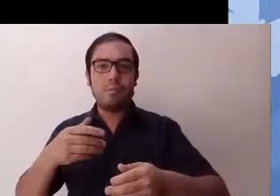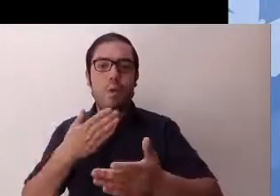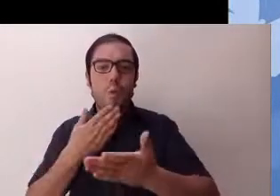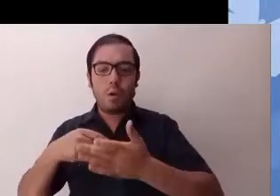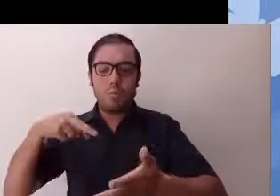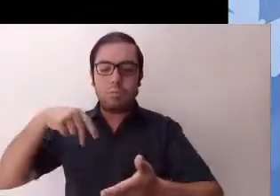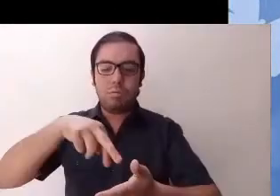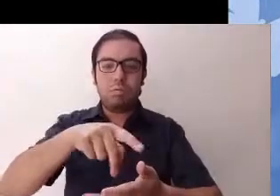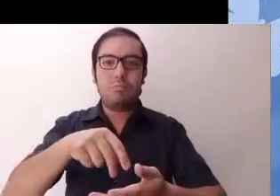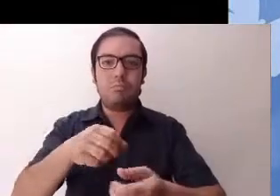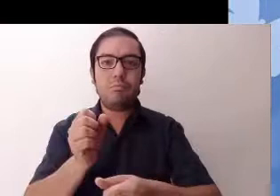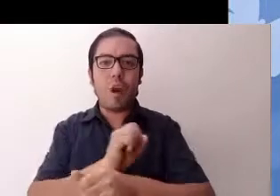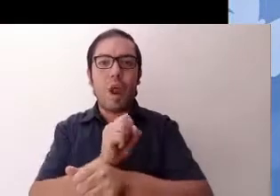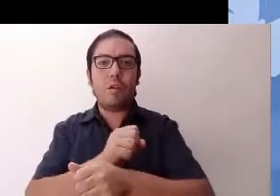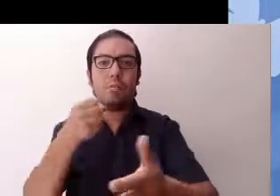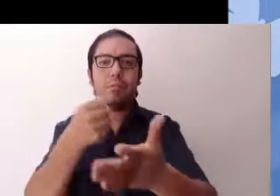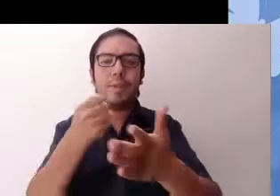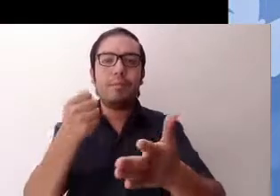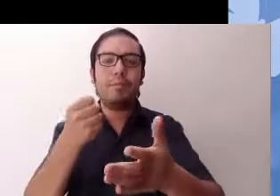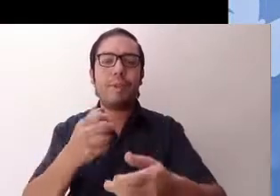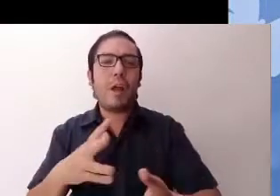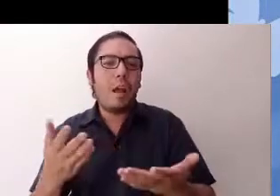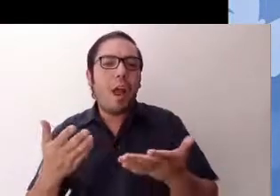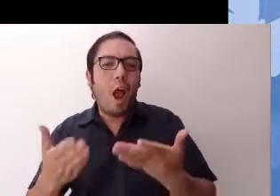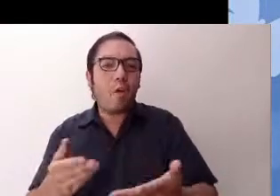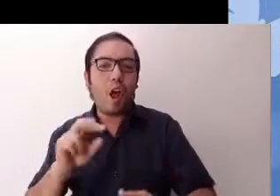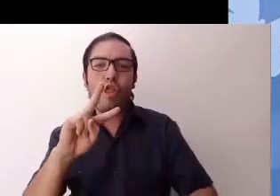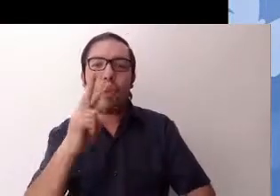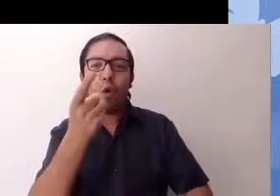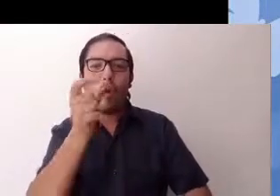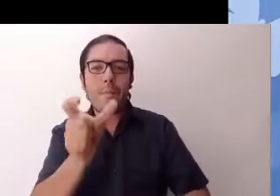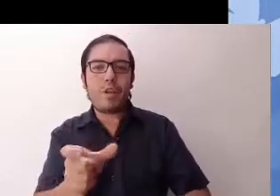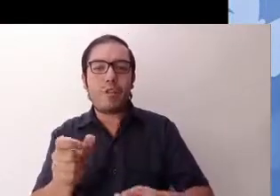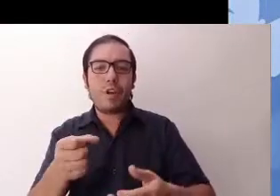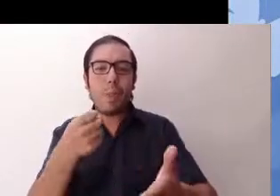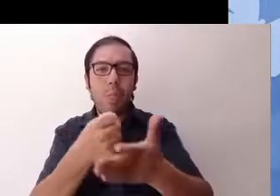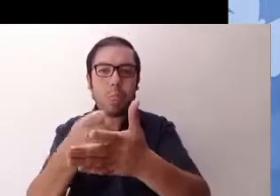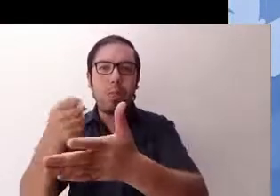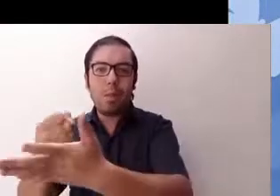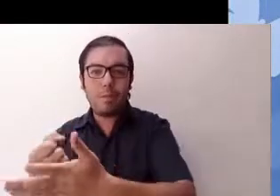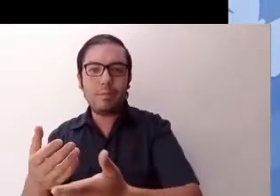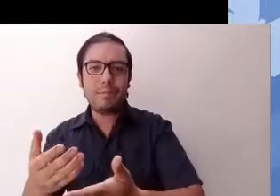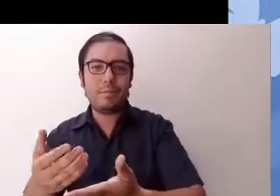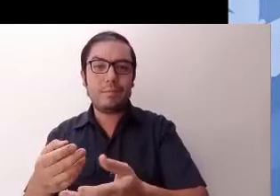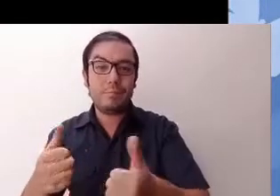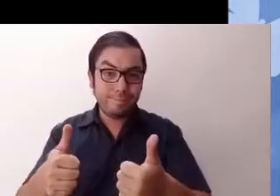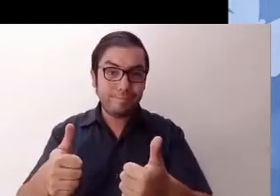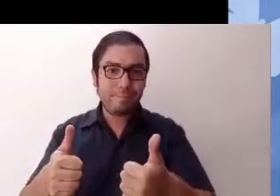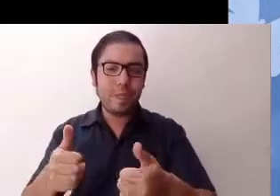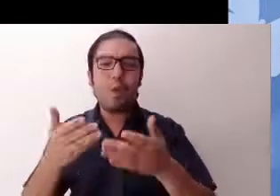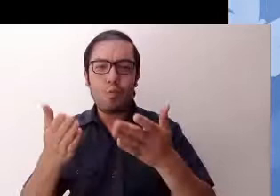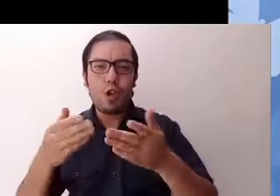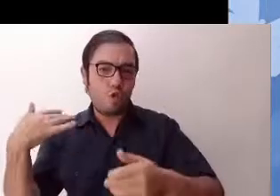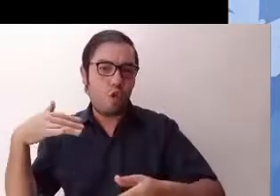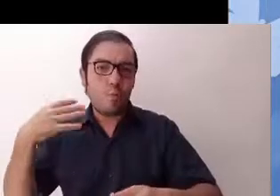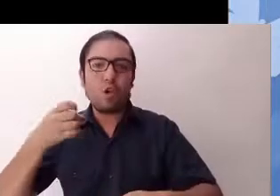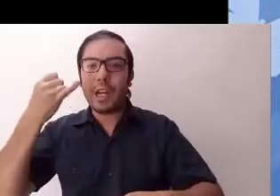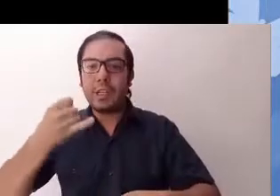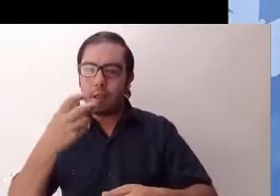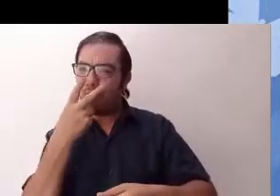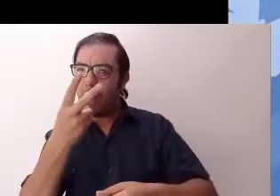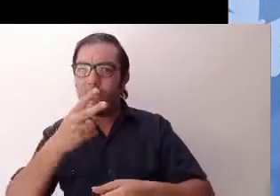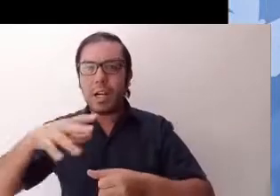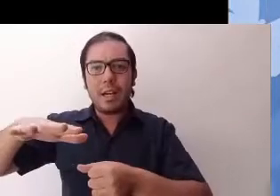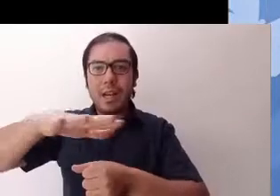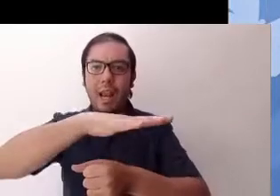vez de una víctima tendríamos dos víctimas. Eso es lo que no puede pasar, por lo tanto siempre tenemos que verificar la escena, que